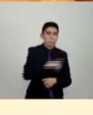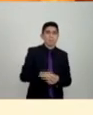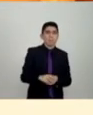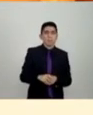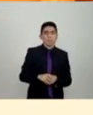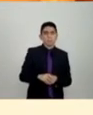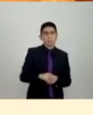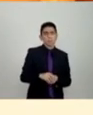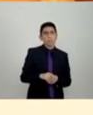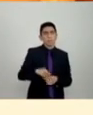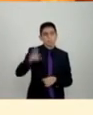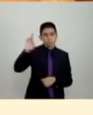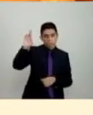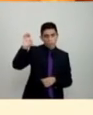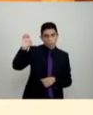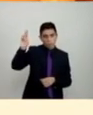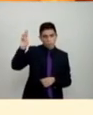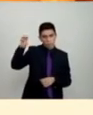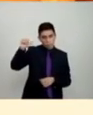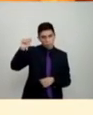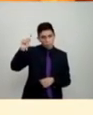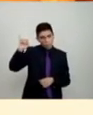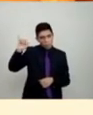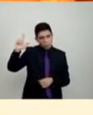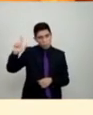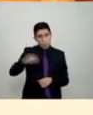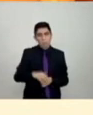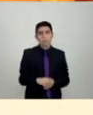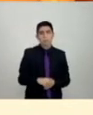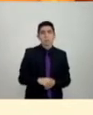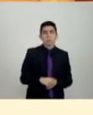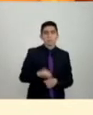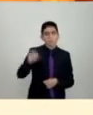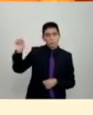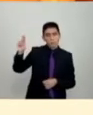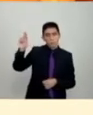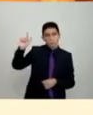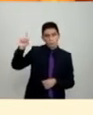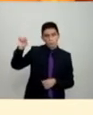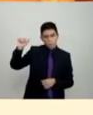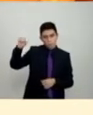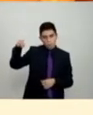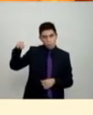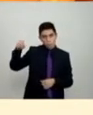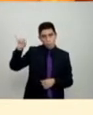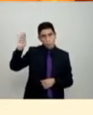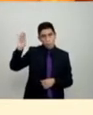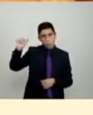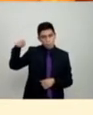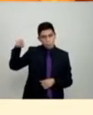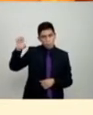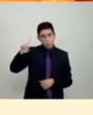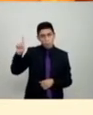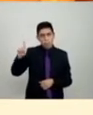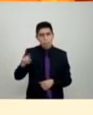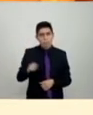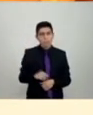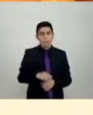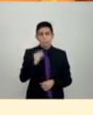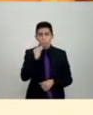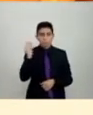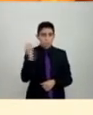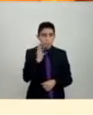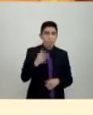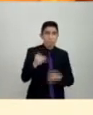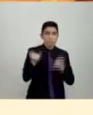Juan Madrid, Andreu Martín, ¿no? Y Julián Ibáñez, que me parece maravilloso, ¿no? Y además una generación